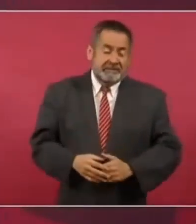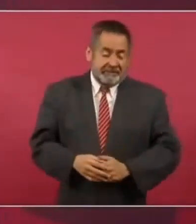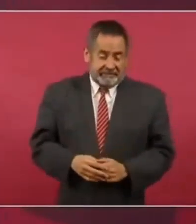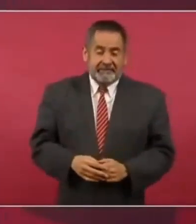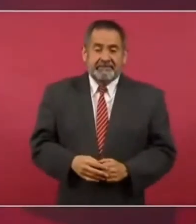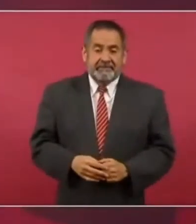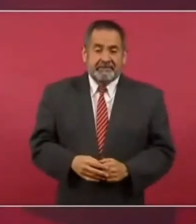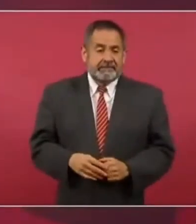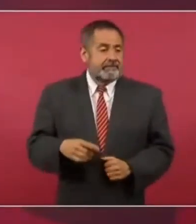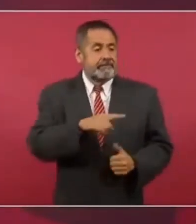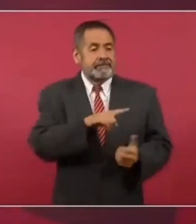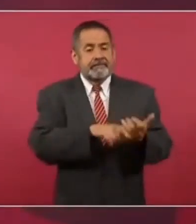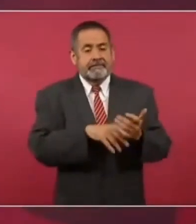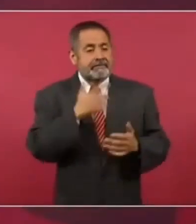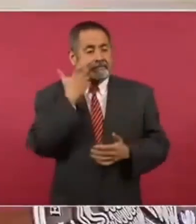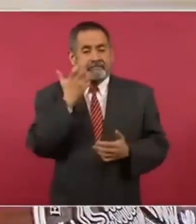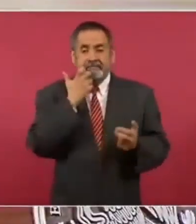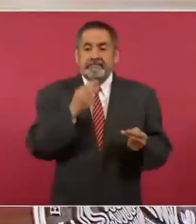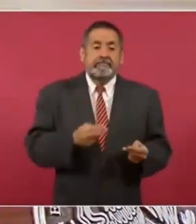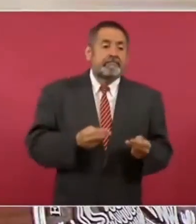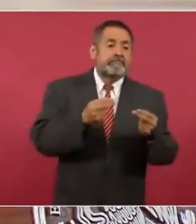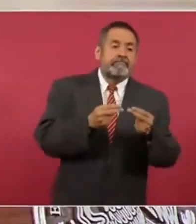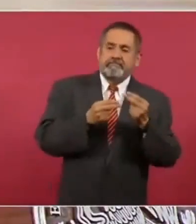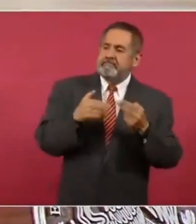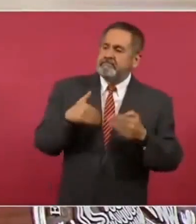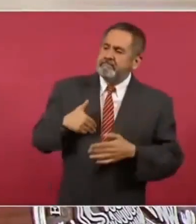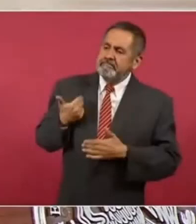y hacer negocios,